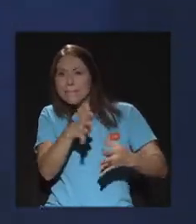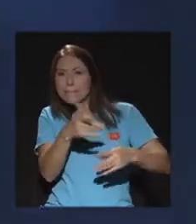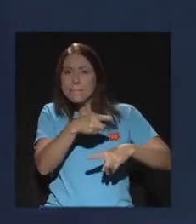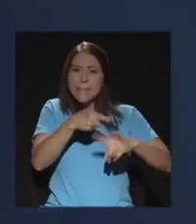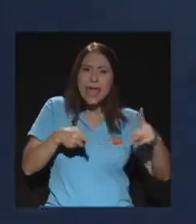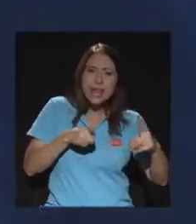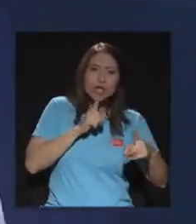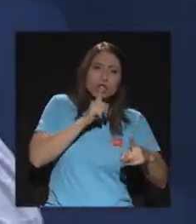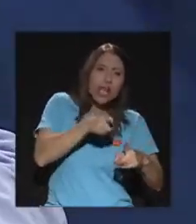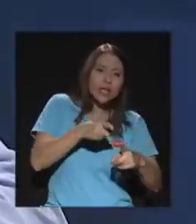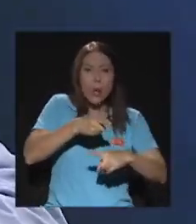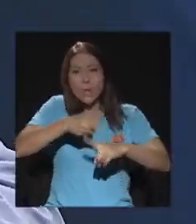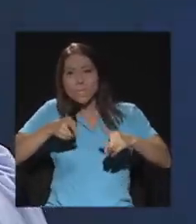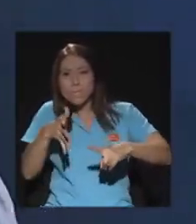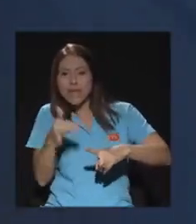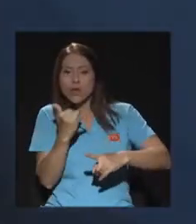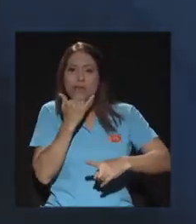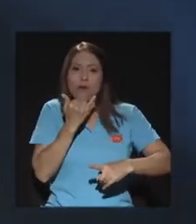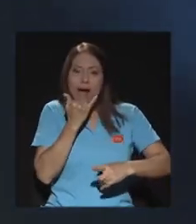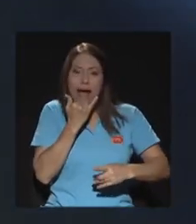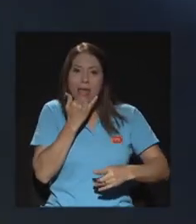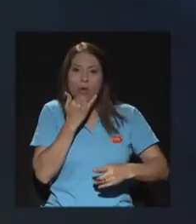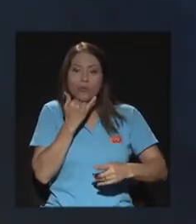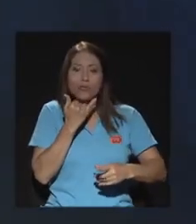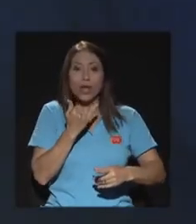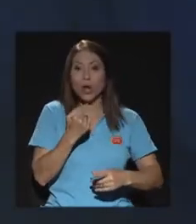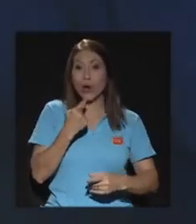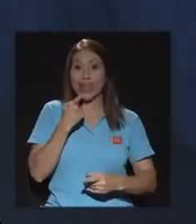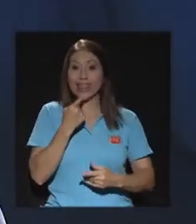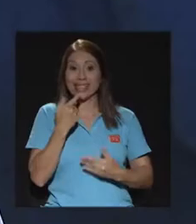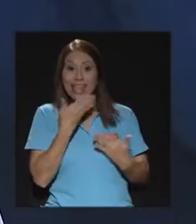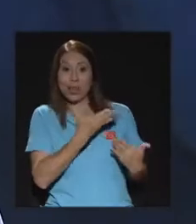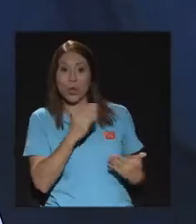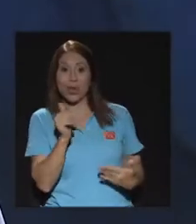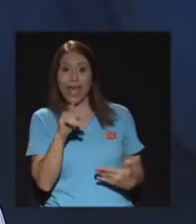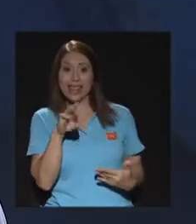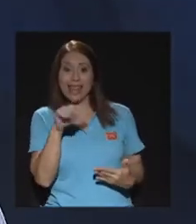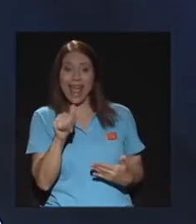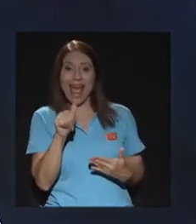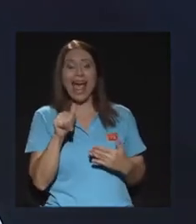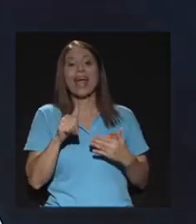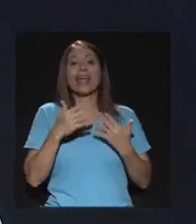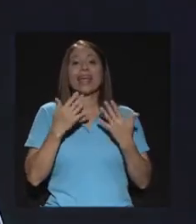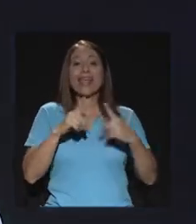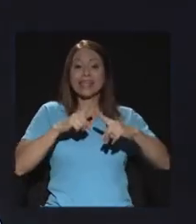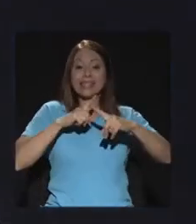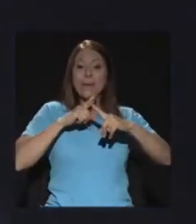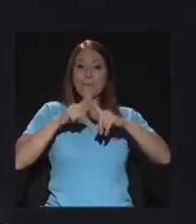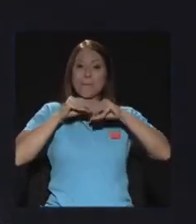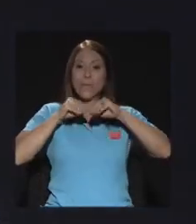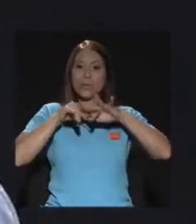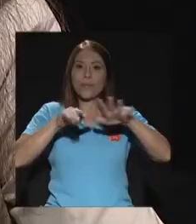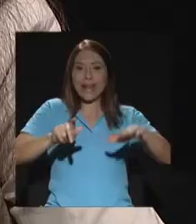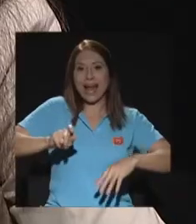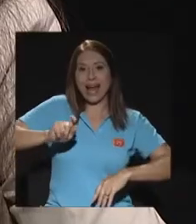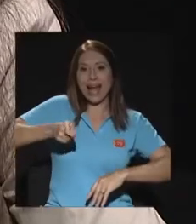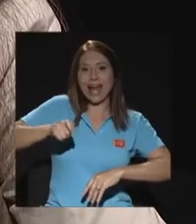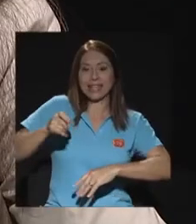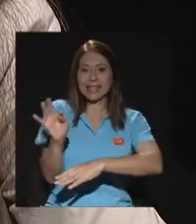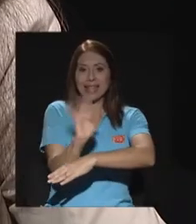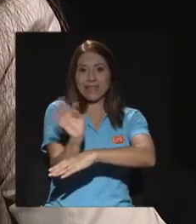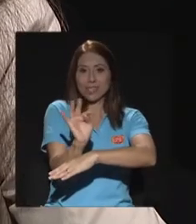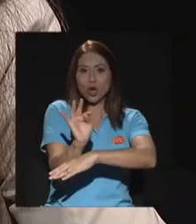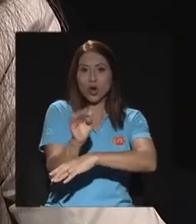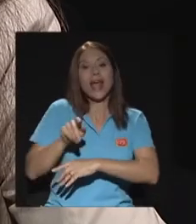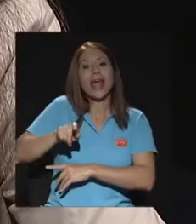medio equivocado, la afirmación que hace doña Andrea de que se multiplican los canales de televisión. El canal de televisión,